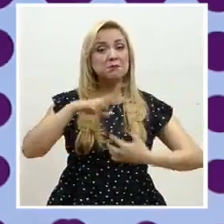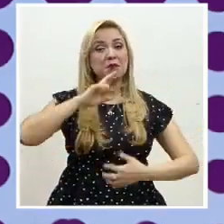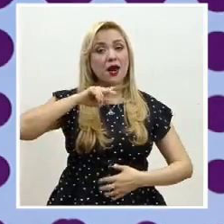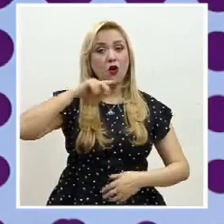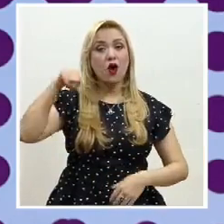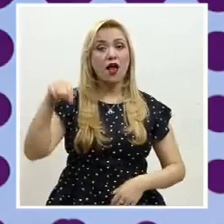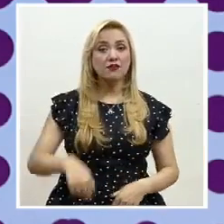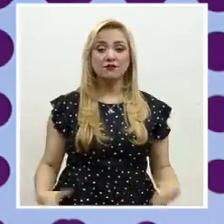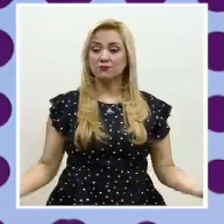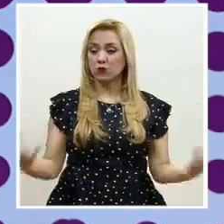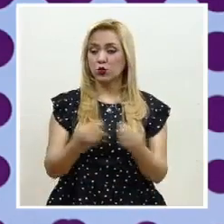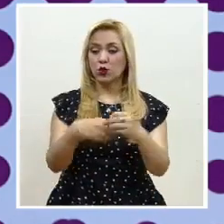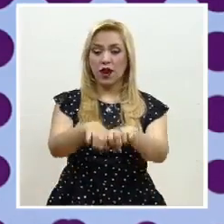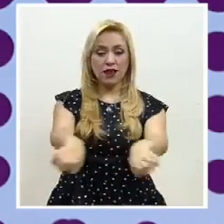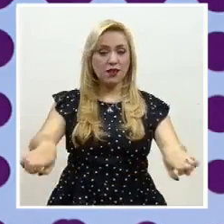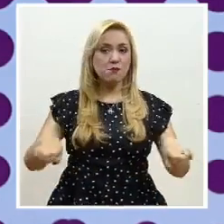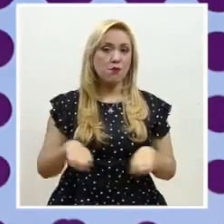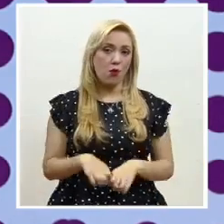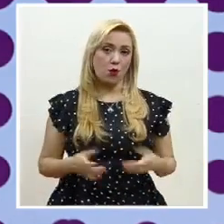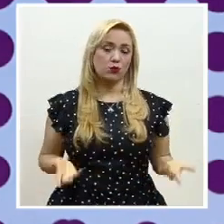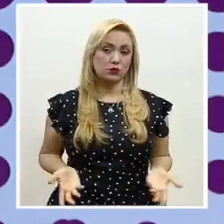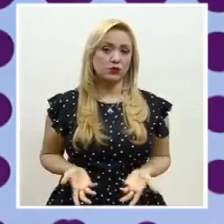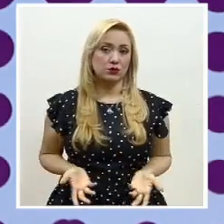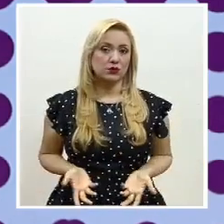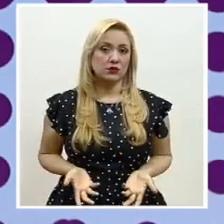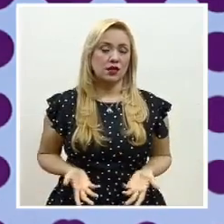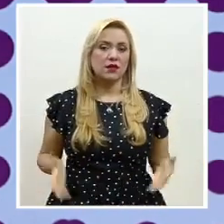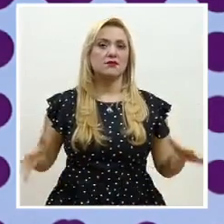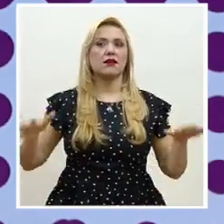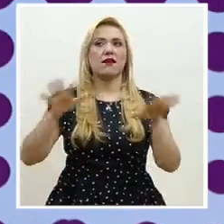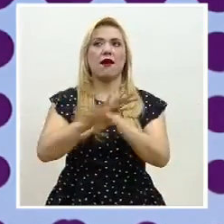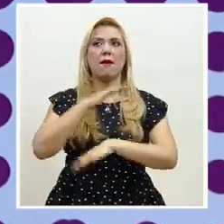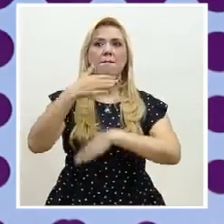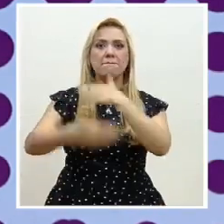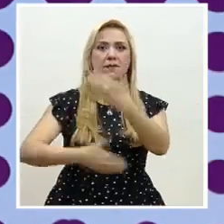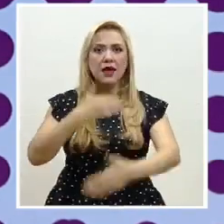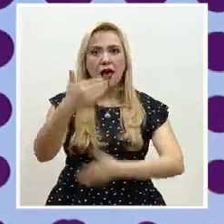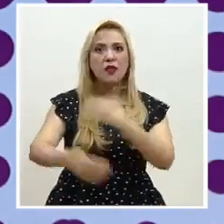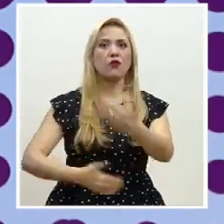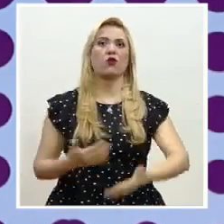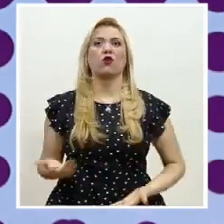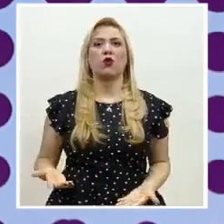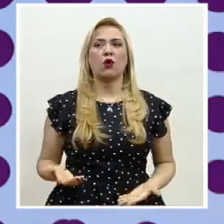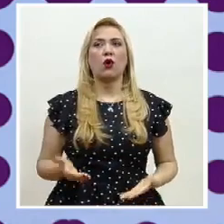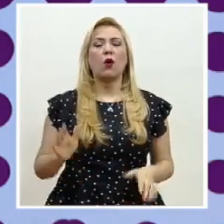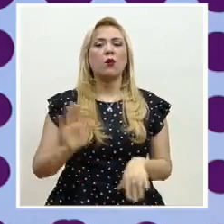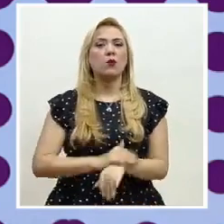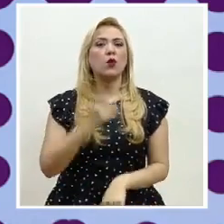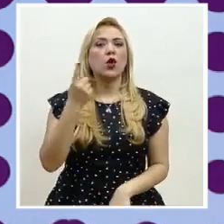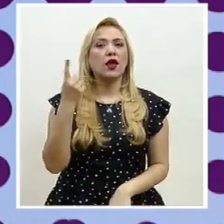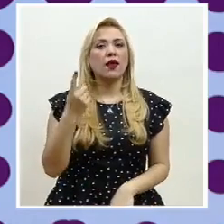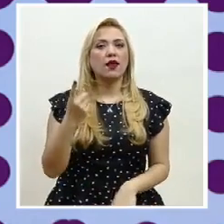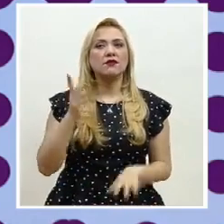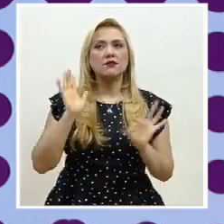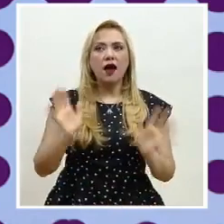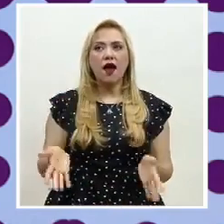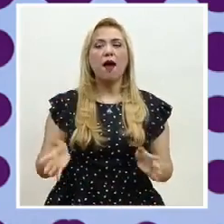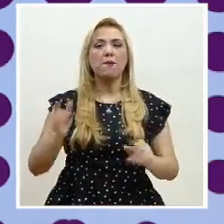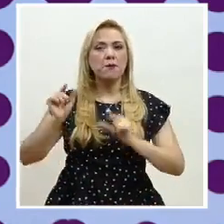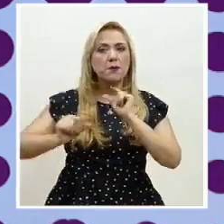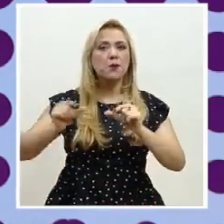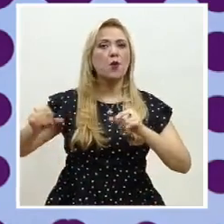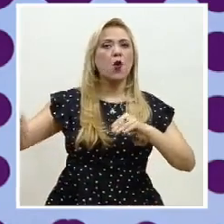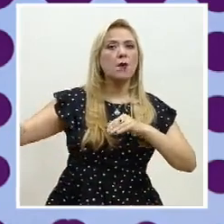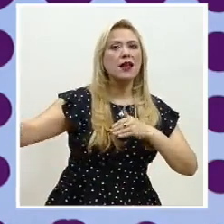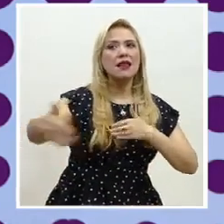ponencia. Y esto evidentemente va a cambiar y en la ponencia de nosotros ha cambiado como consecuencia de la movilidad y todo, en